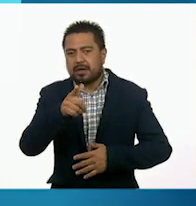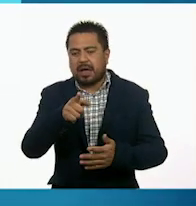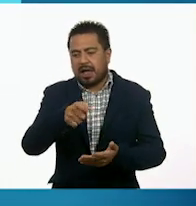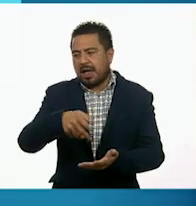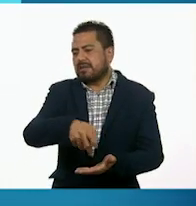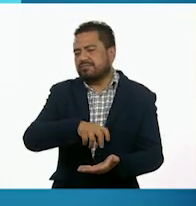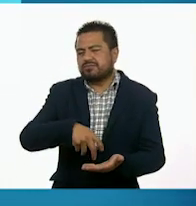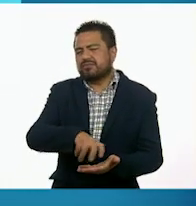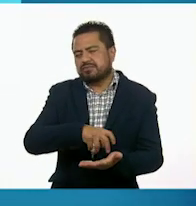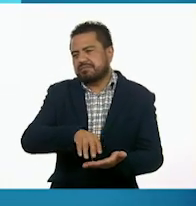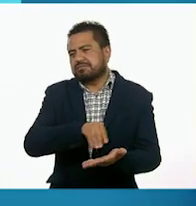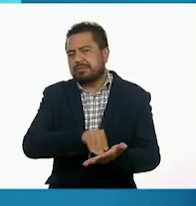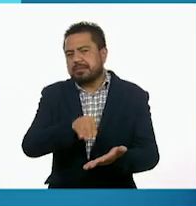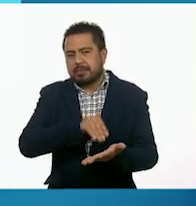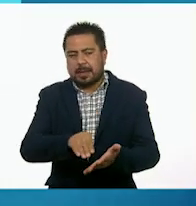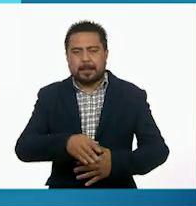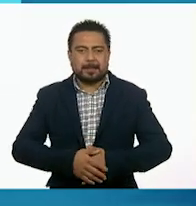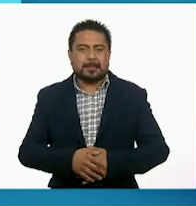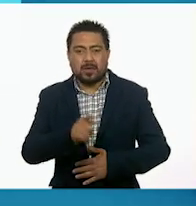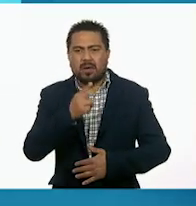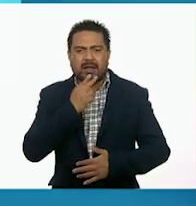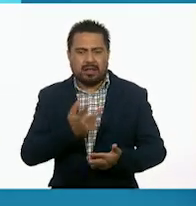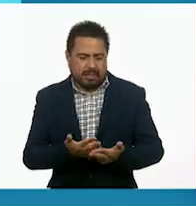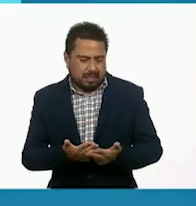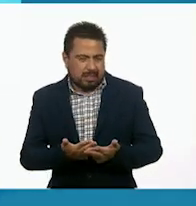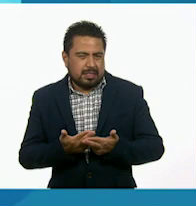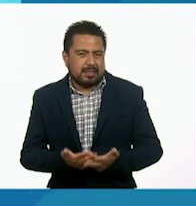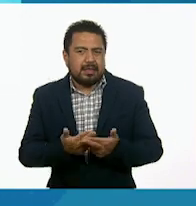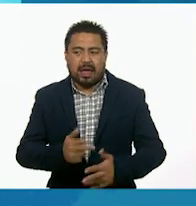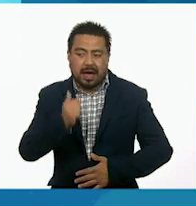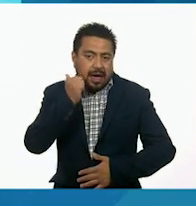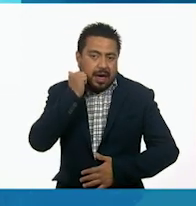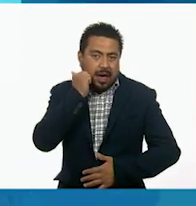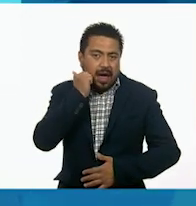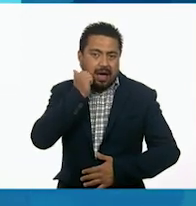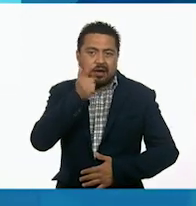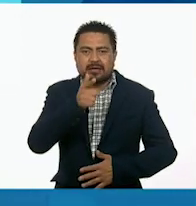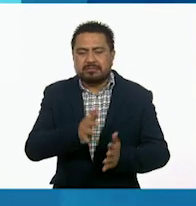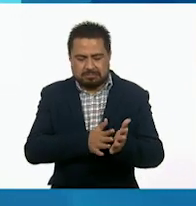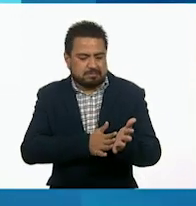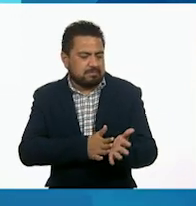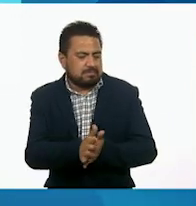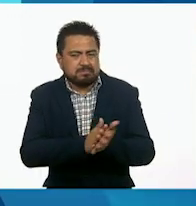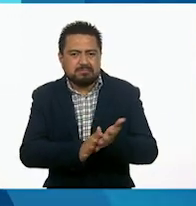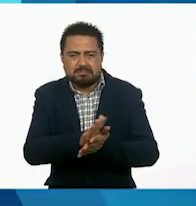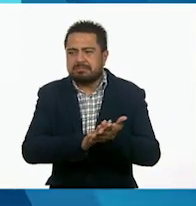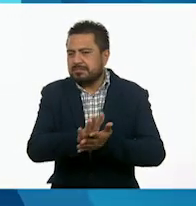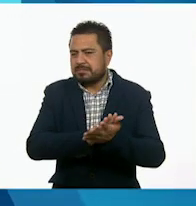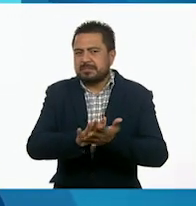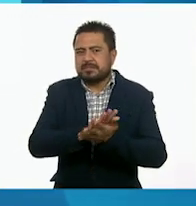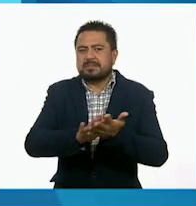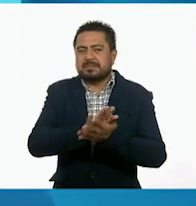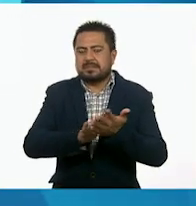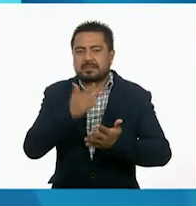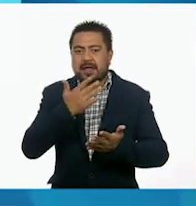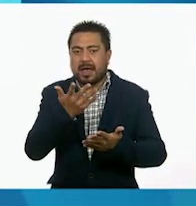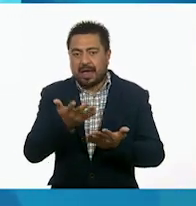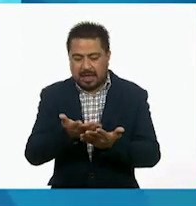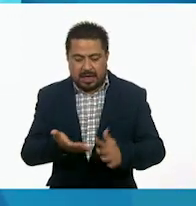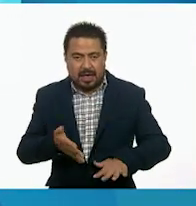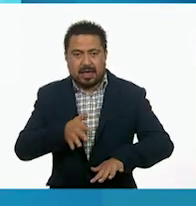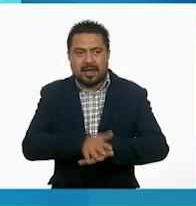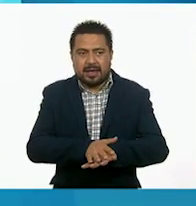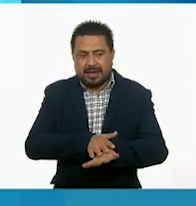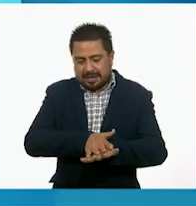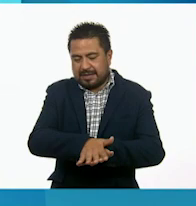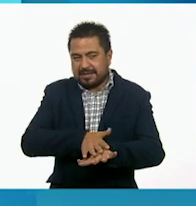tus manos. Usa suficiente jabón. Frota tus palmas una con la otra. Ahora, frota